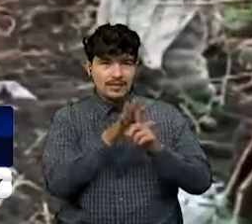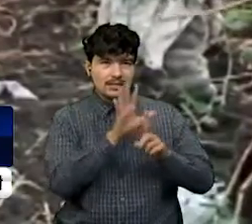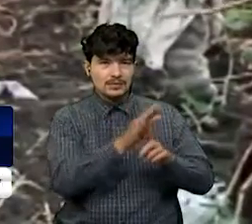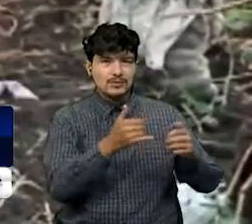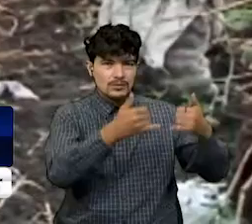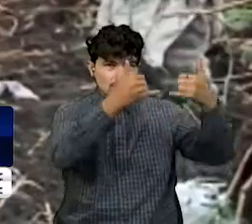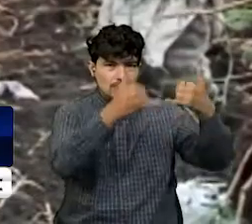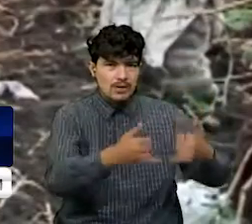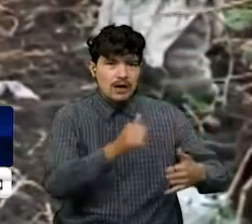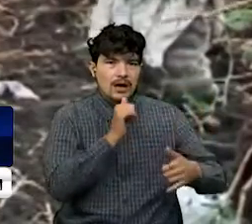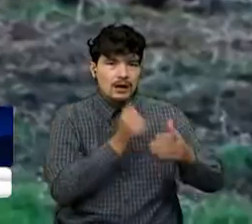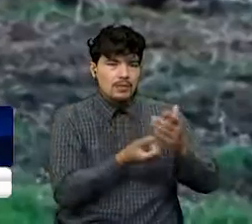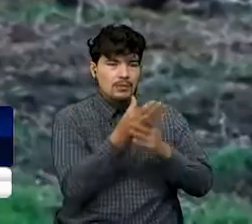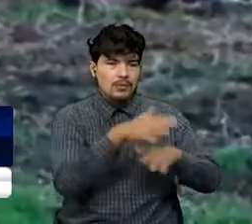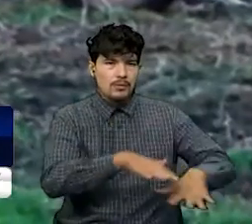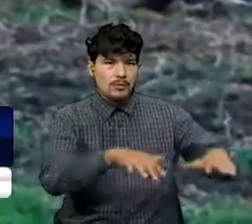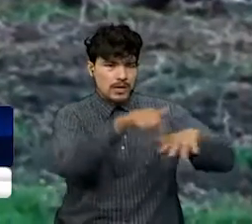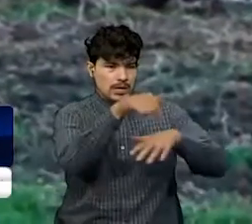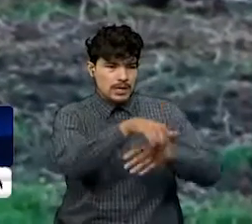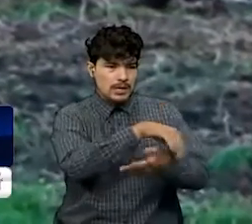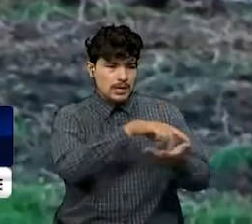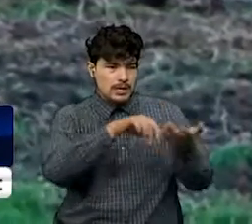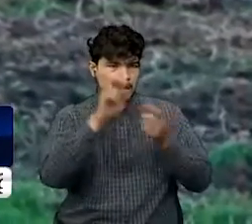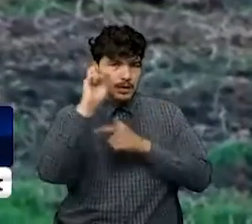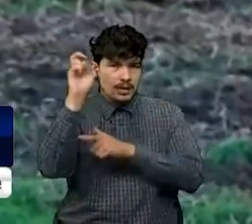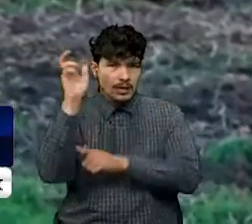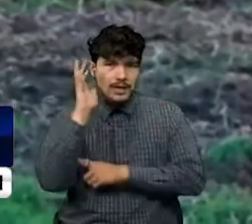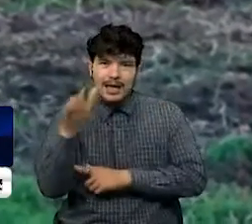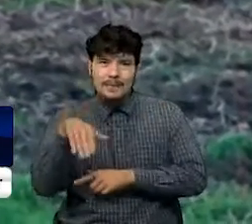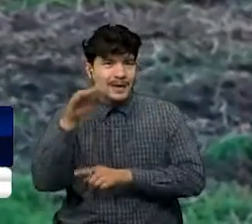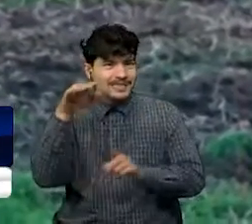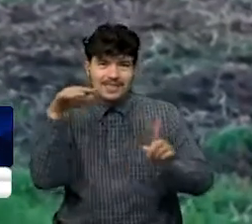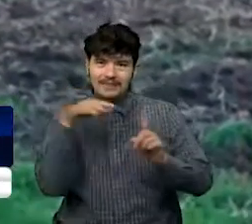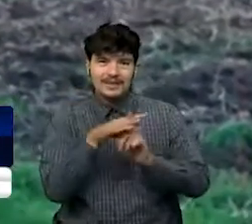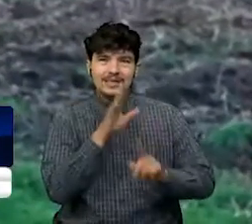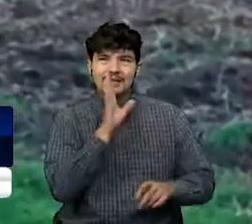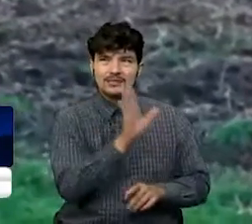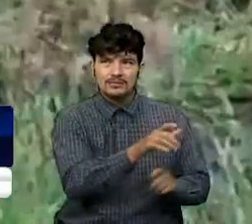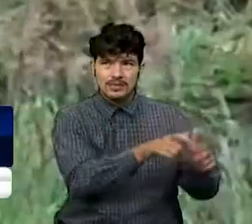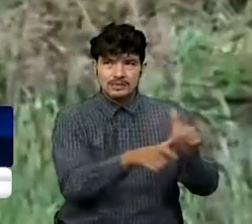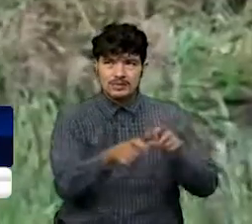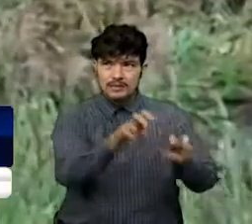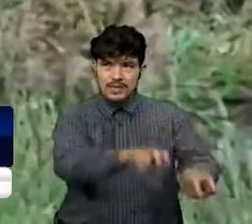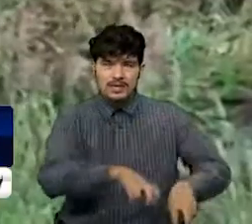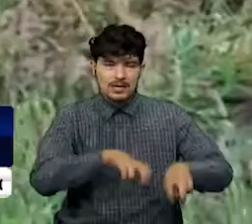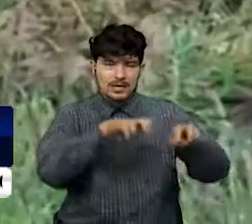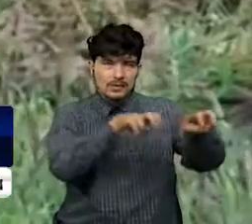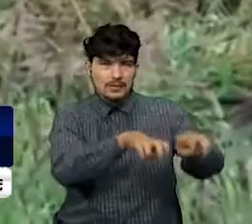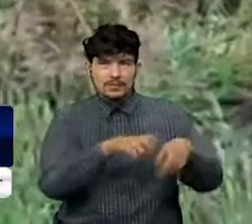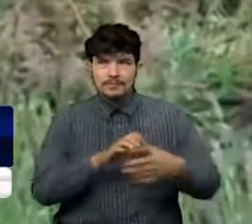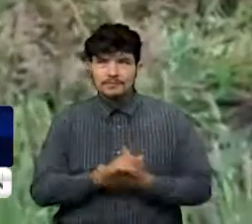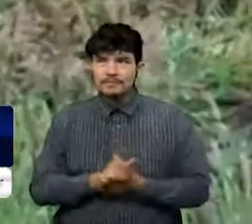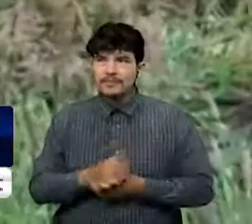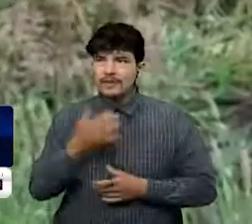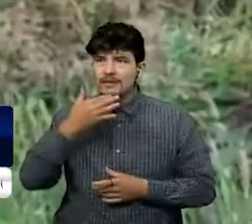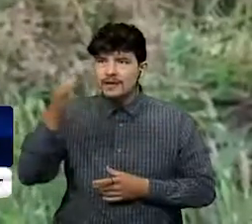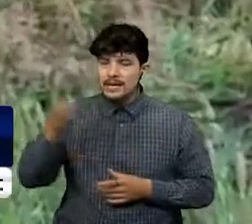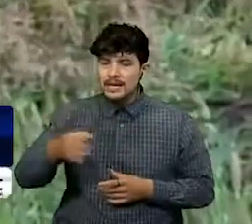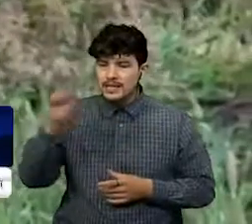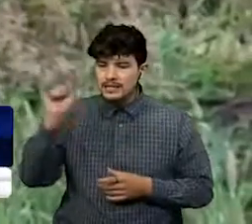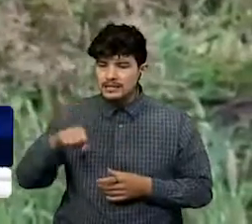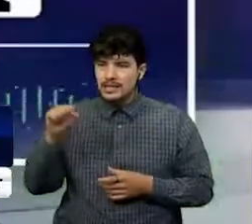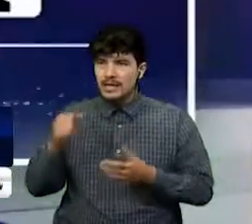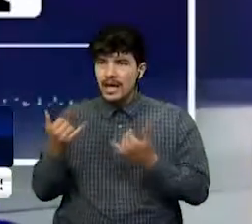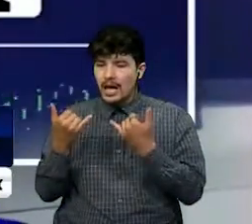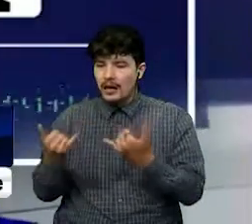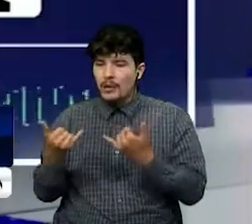delimitación de los páramos en Santander y Norte de Santander definitivamente son los agricultores. Realmente este es un